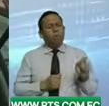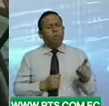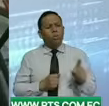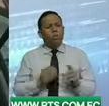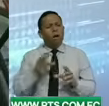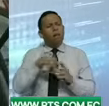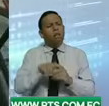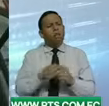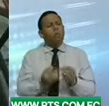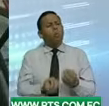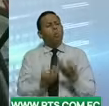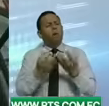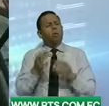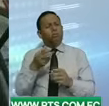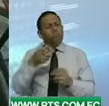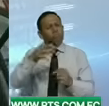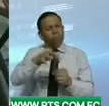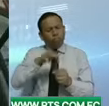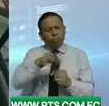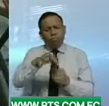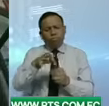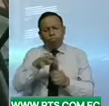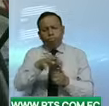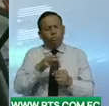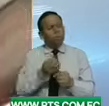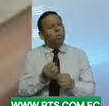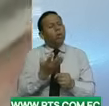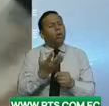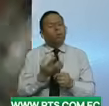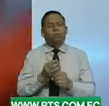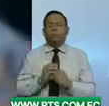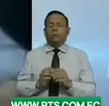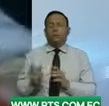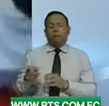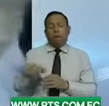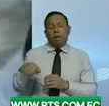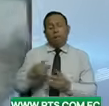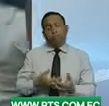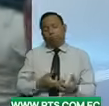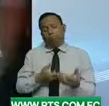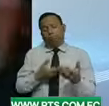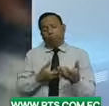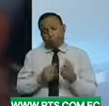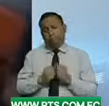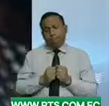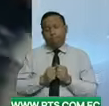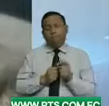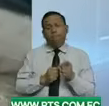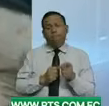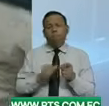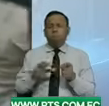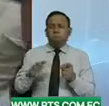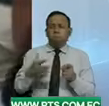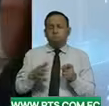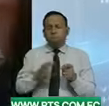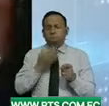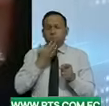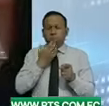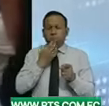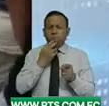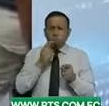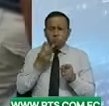de la iglesia se ha podido levantar? Son 9 milímetros y al parecer también hay